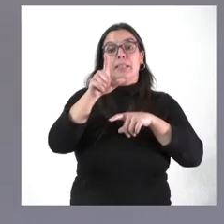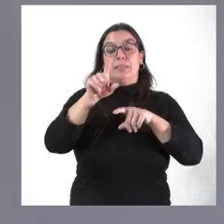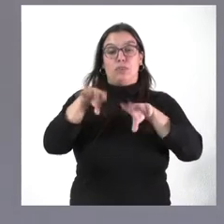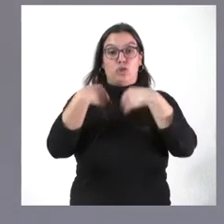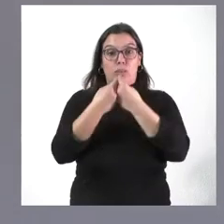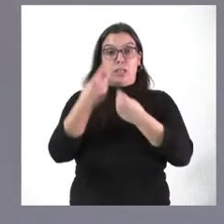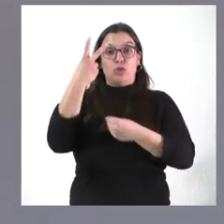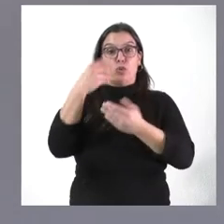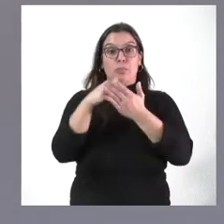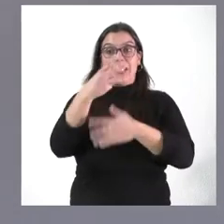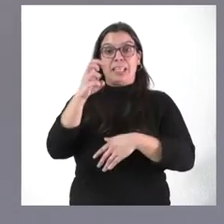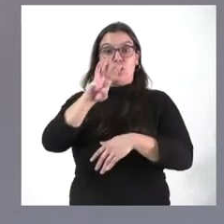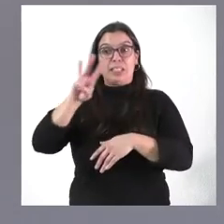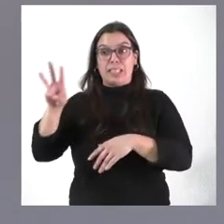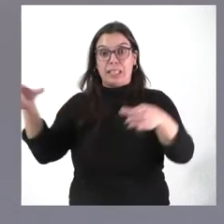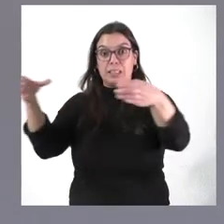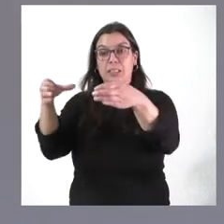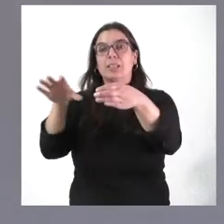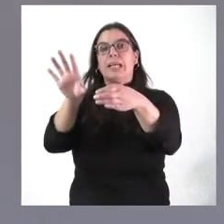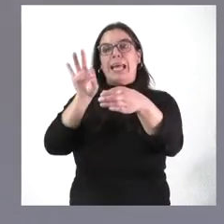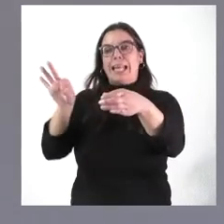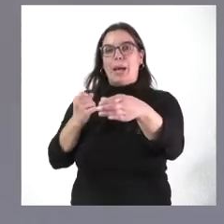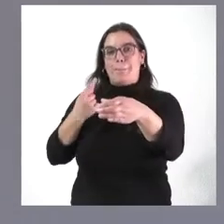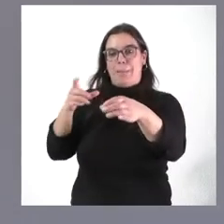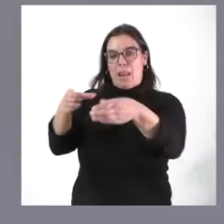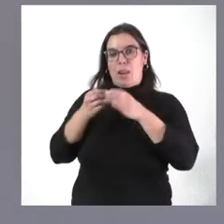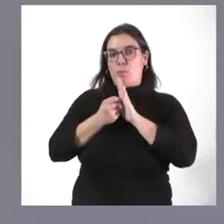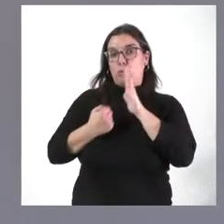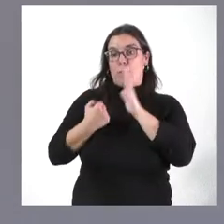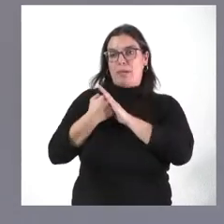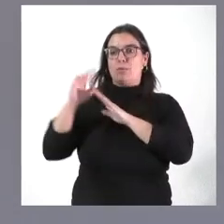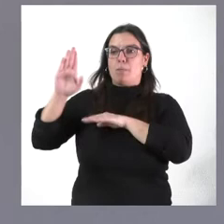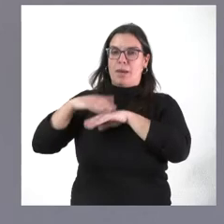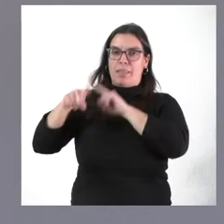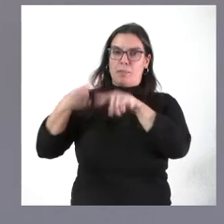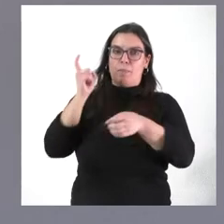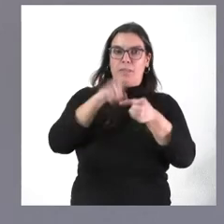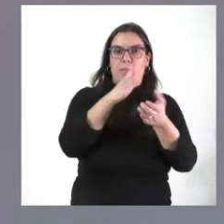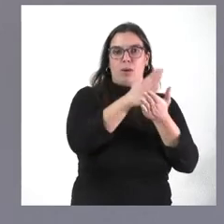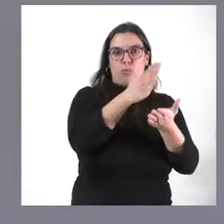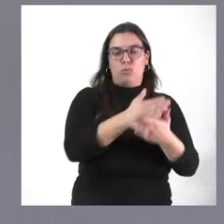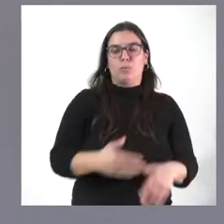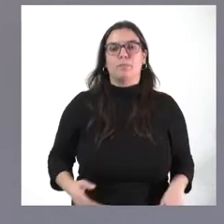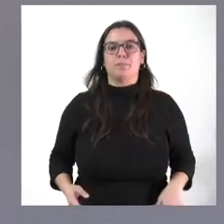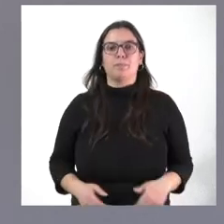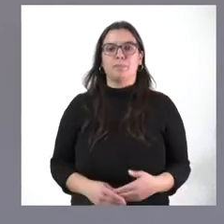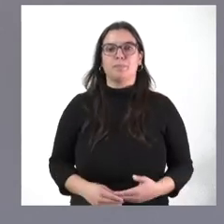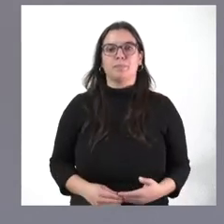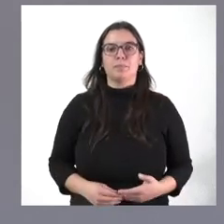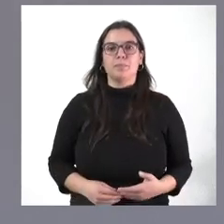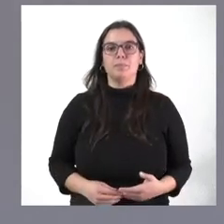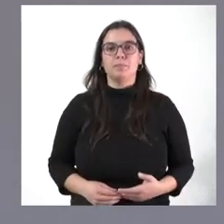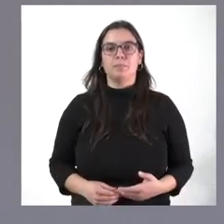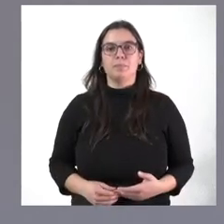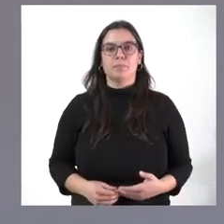2.33 habitantes de los 1000 con mayor puntuación que son los que podrán acceder a este curso se por